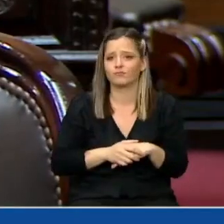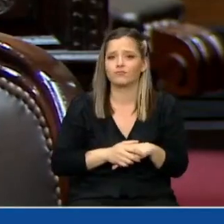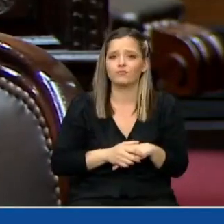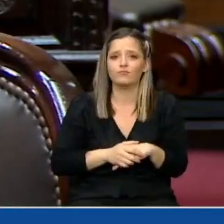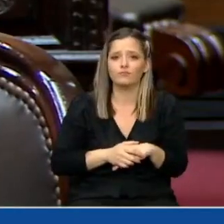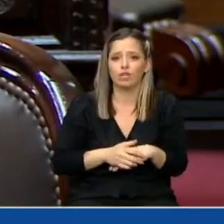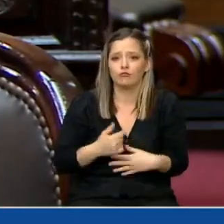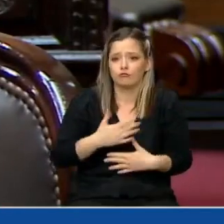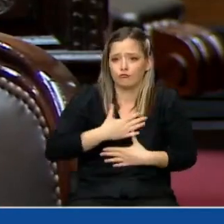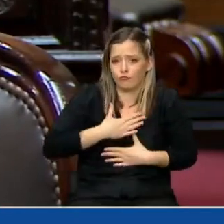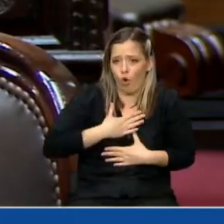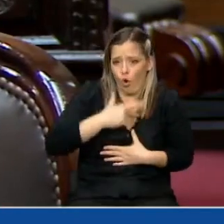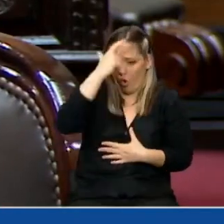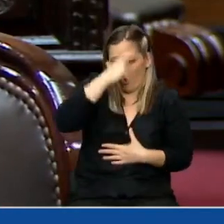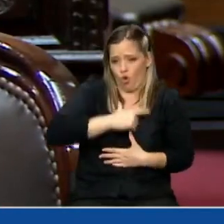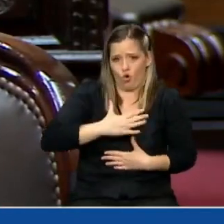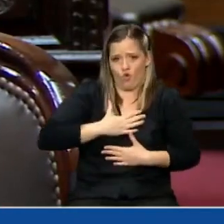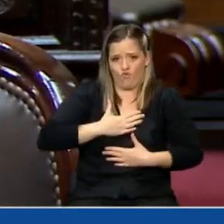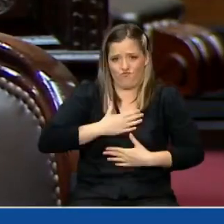¿qué pasa en un país